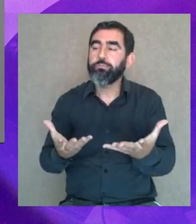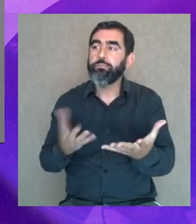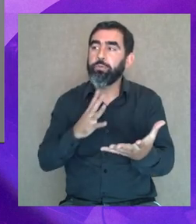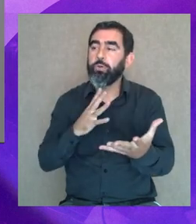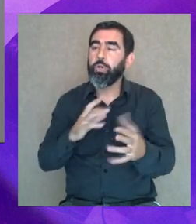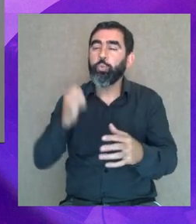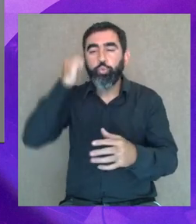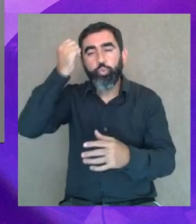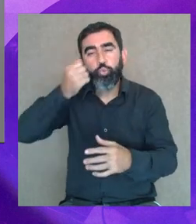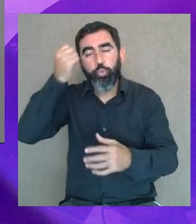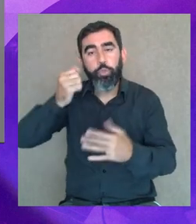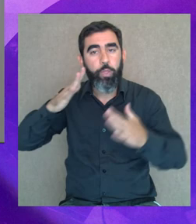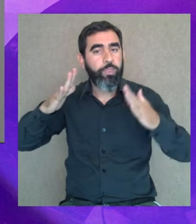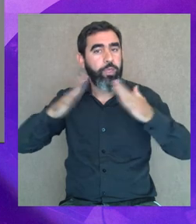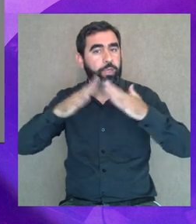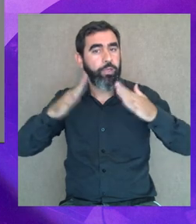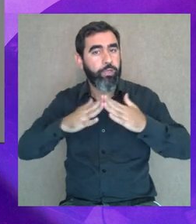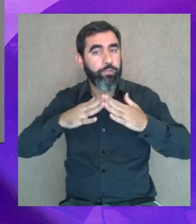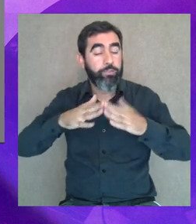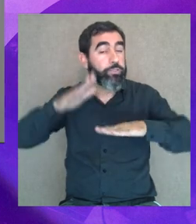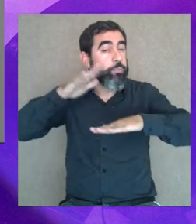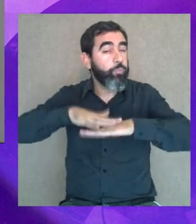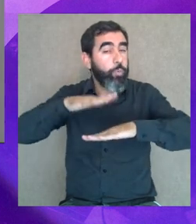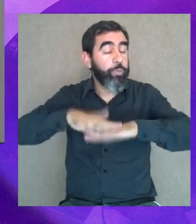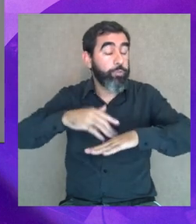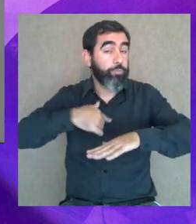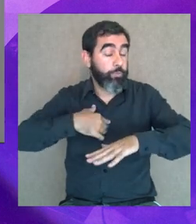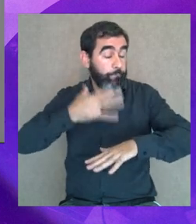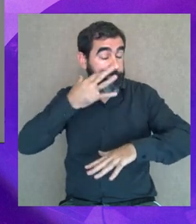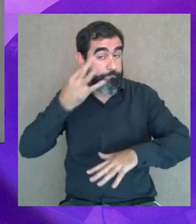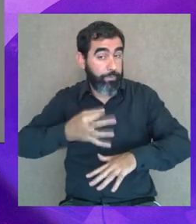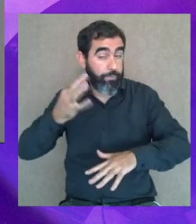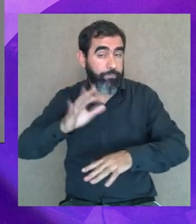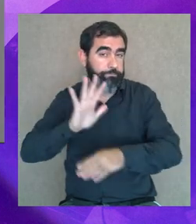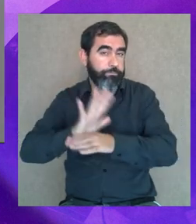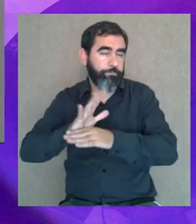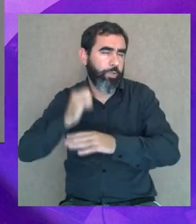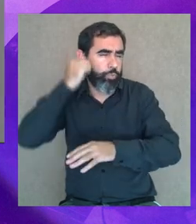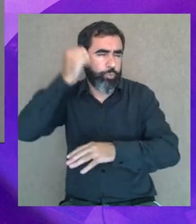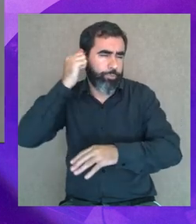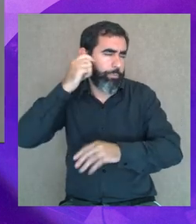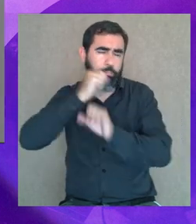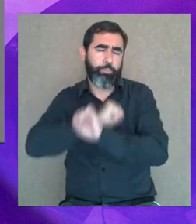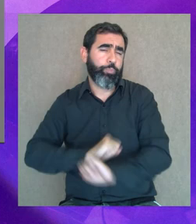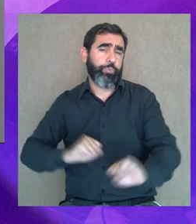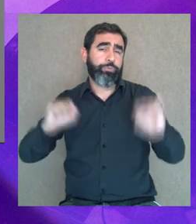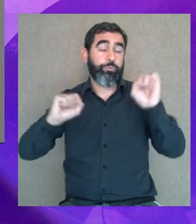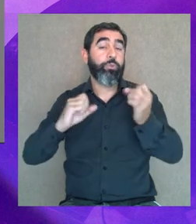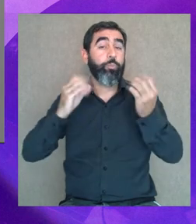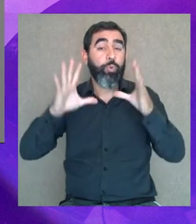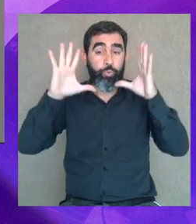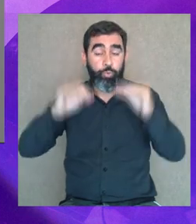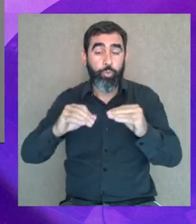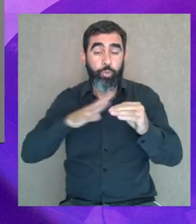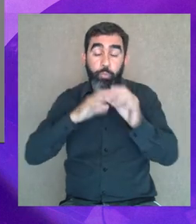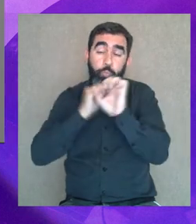iba a cumplir el sueño de la casa y en ese momento realmente era como una fantasía digo porque si bien